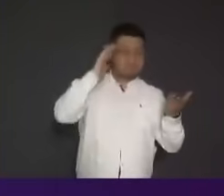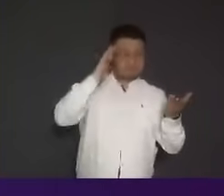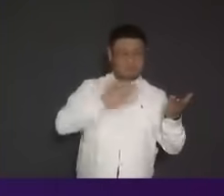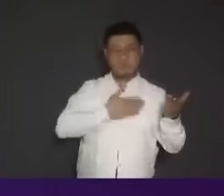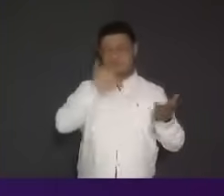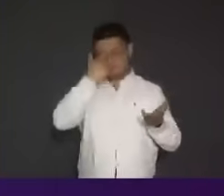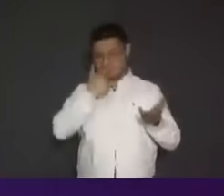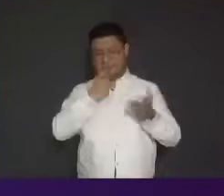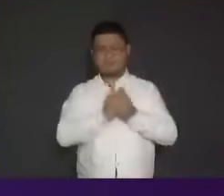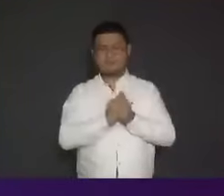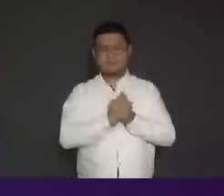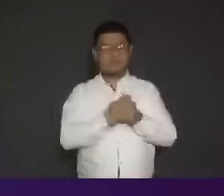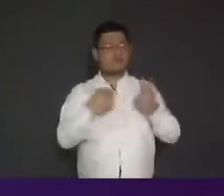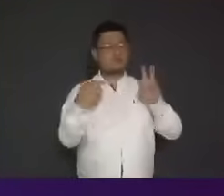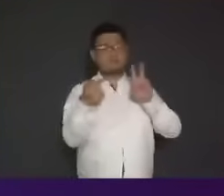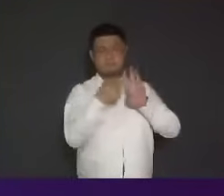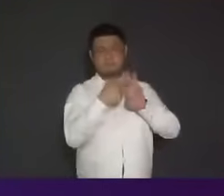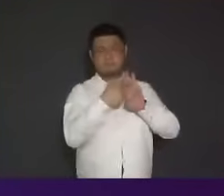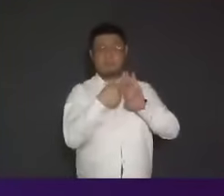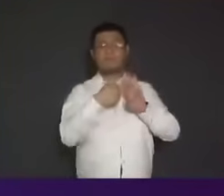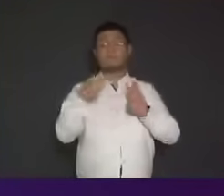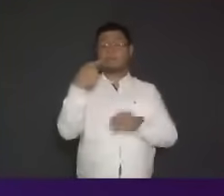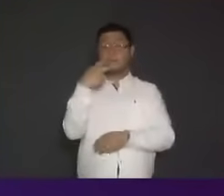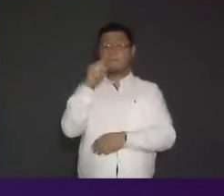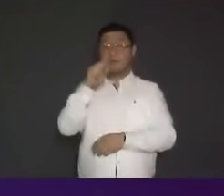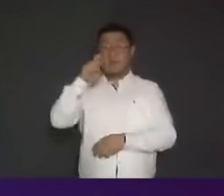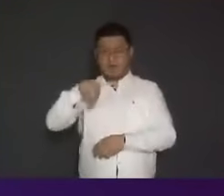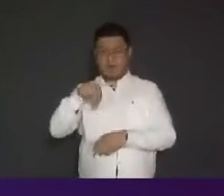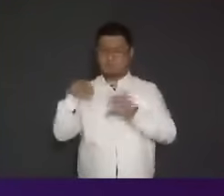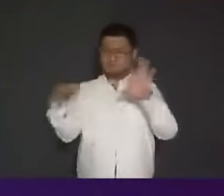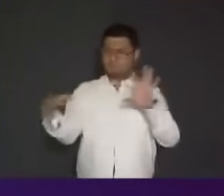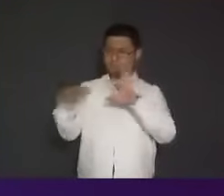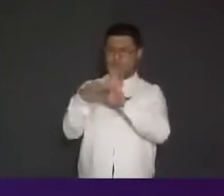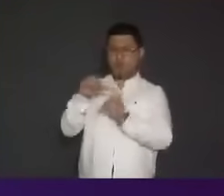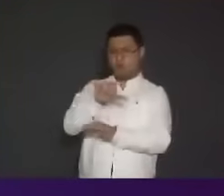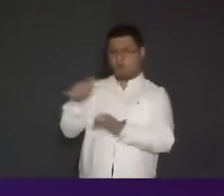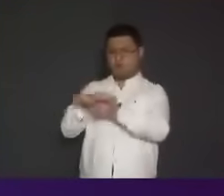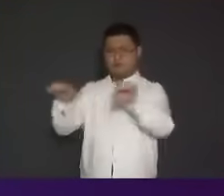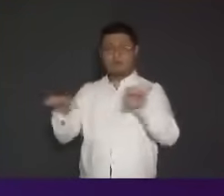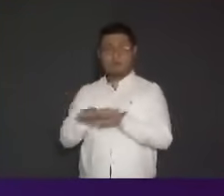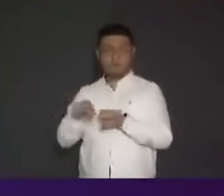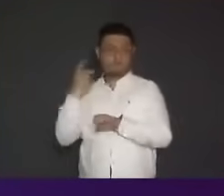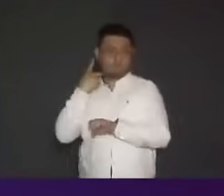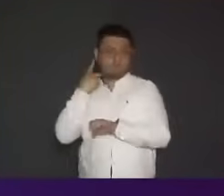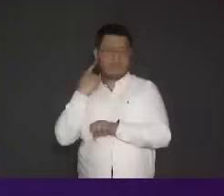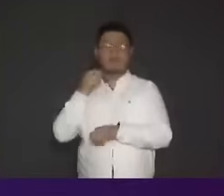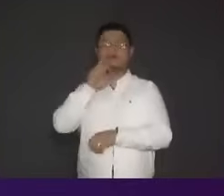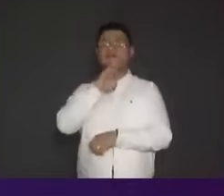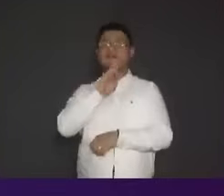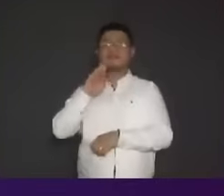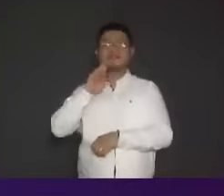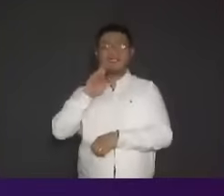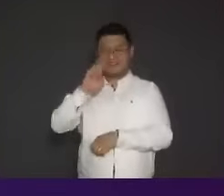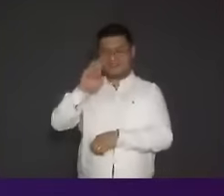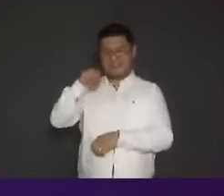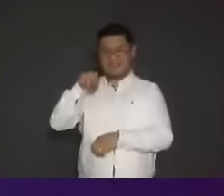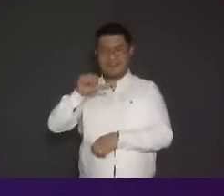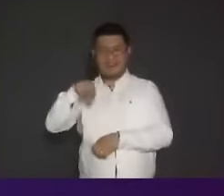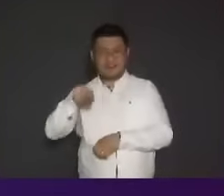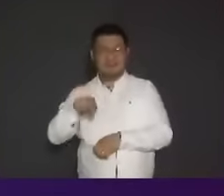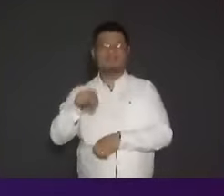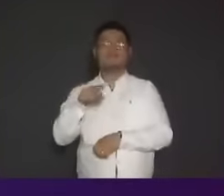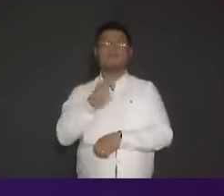Como candidato común del Partido Acción Nacional, el Partido Revolucionario Institucional y Partido Nueva Alianza Yucatán, Renán Alberto Barrera Concha, candidato, buenas